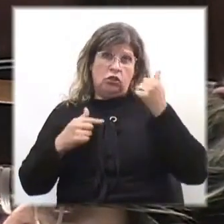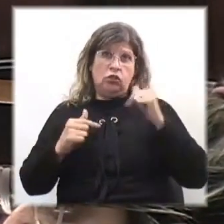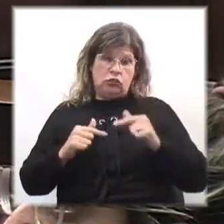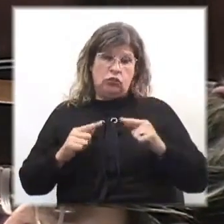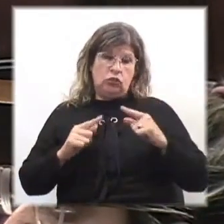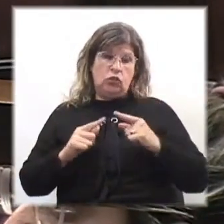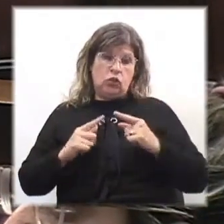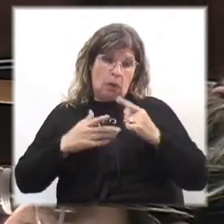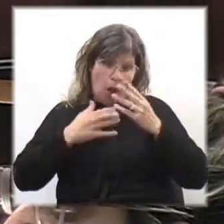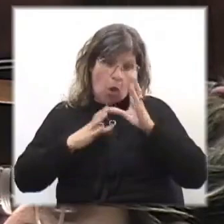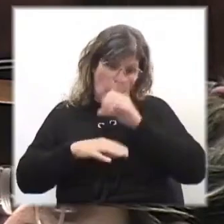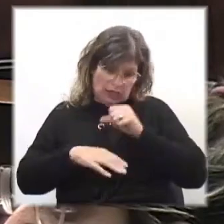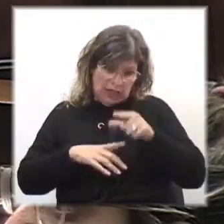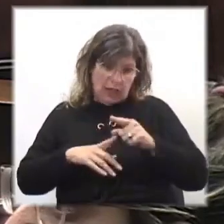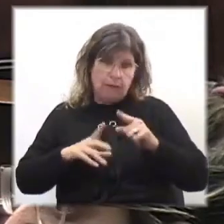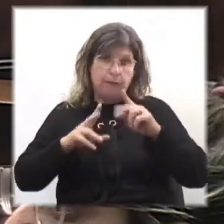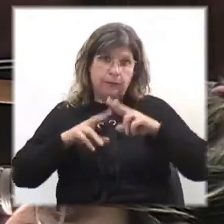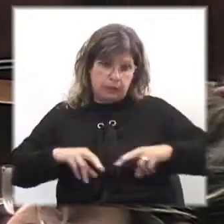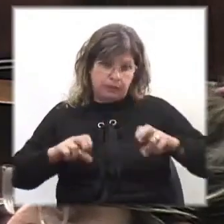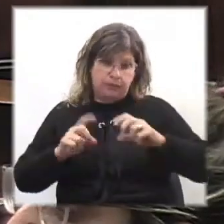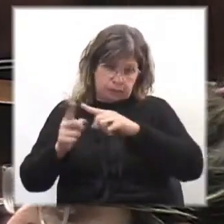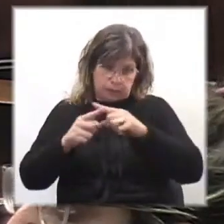el quórum para esta discusión